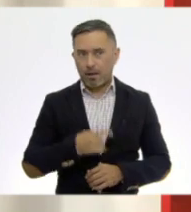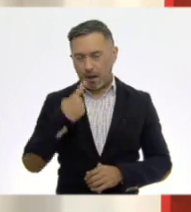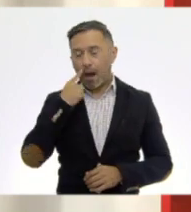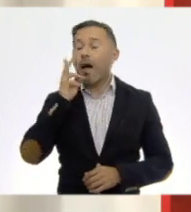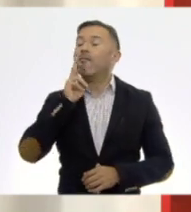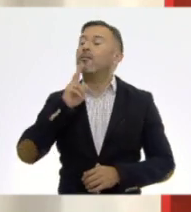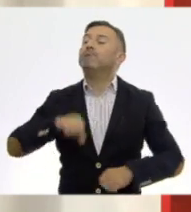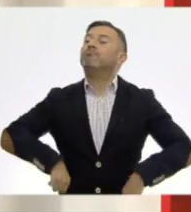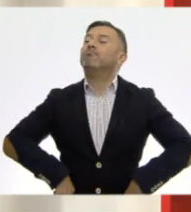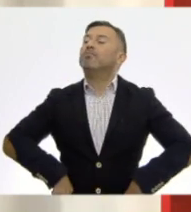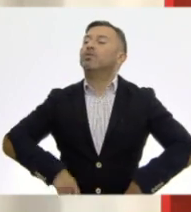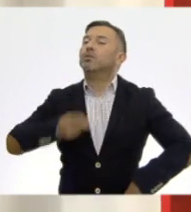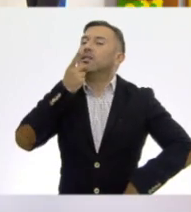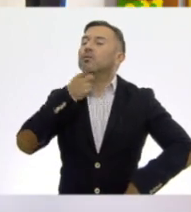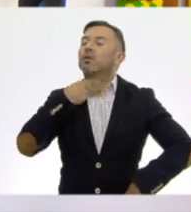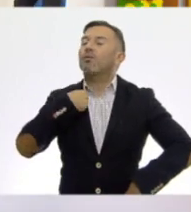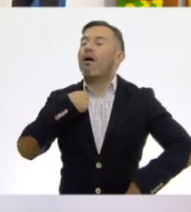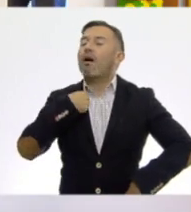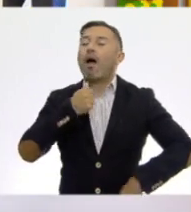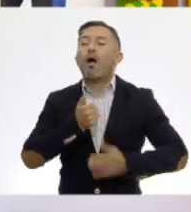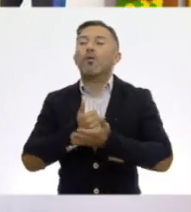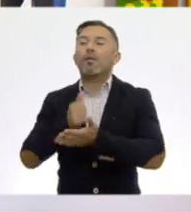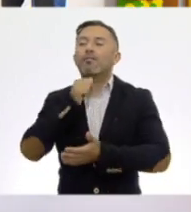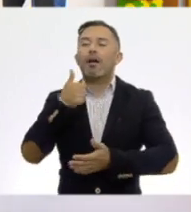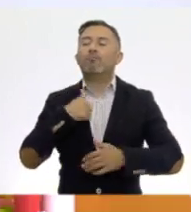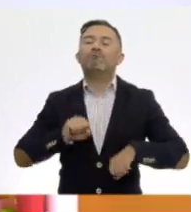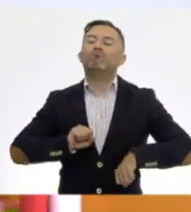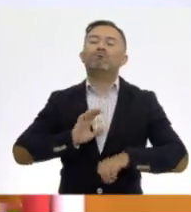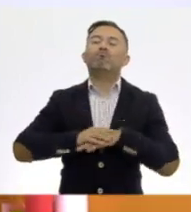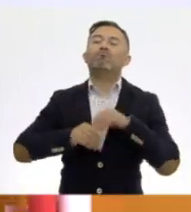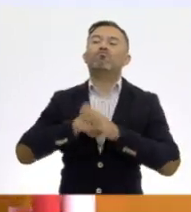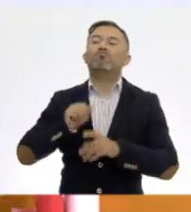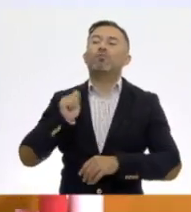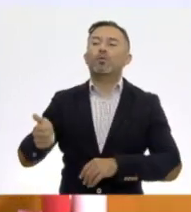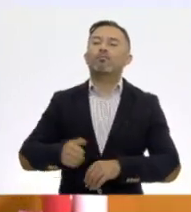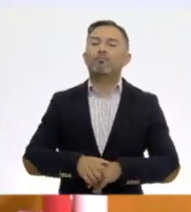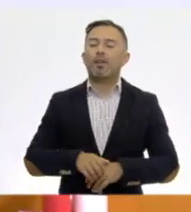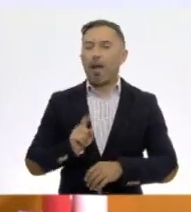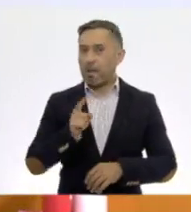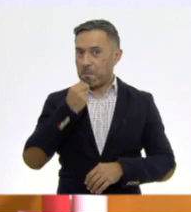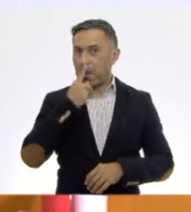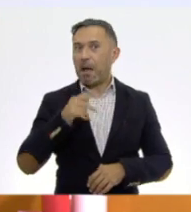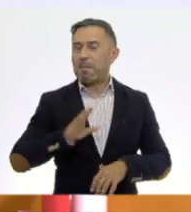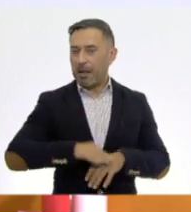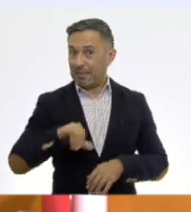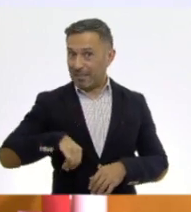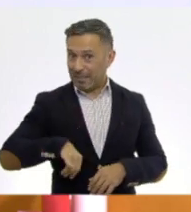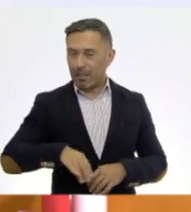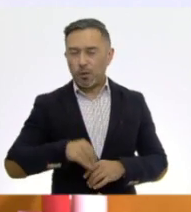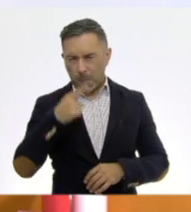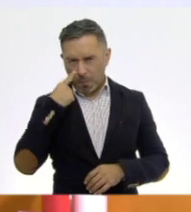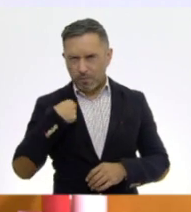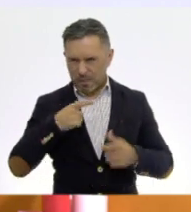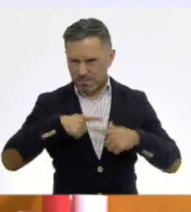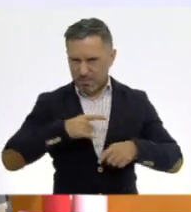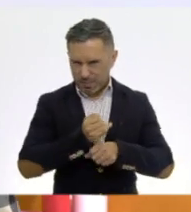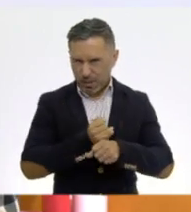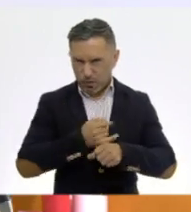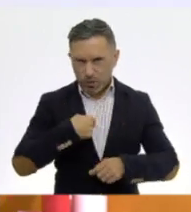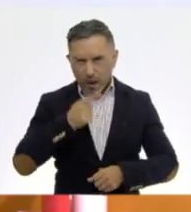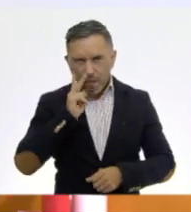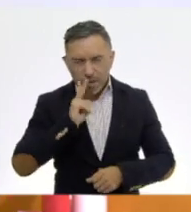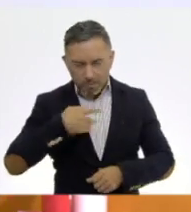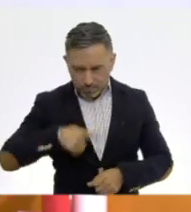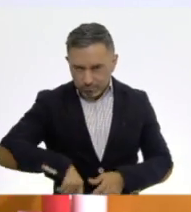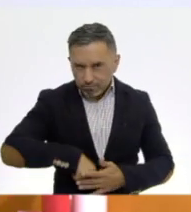dímelo. No te voy a dar hojita. Ah, muy bien. Eso lo pone más interesante. Saquemos entonces nuestra lupa de investigadoras e